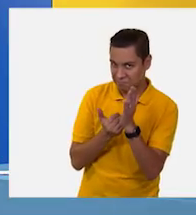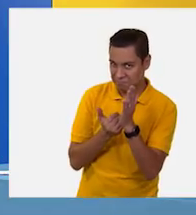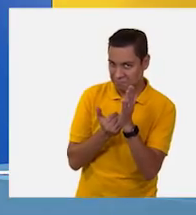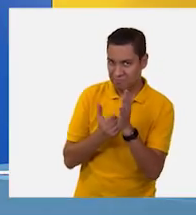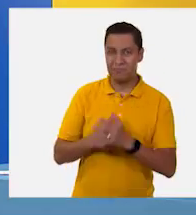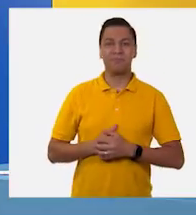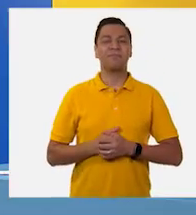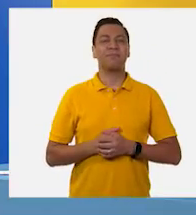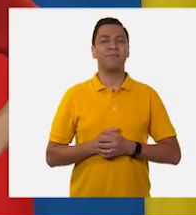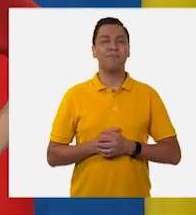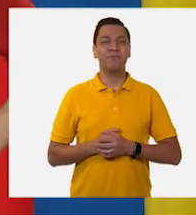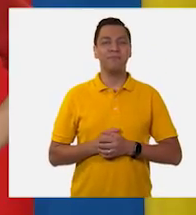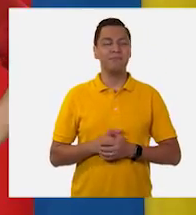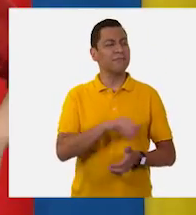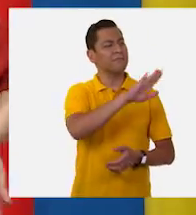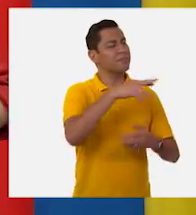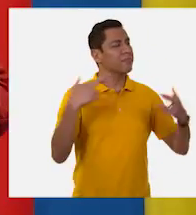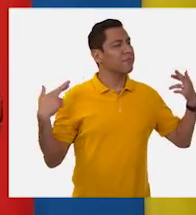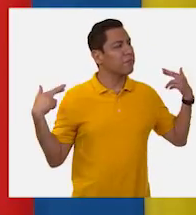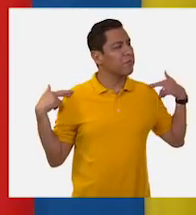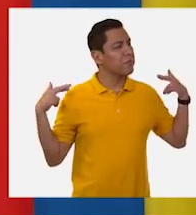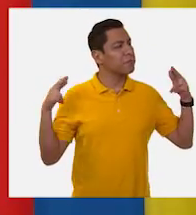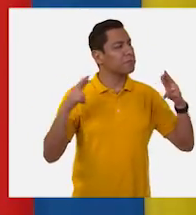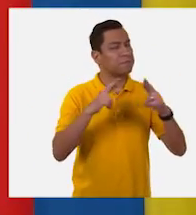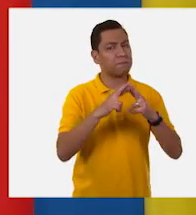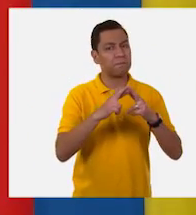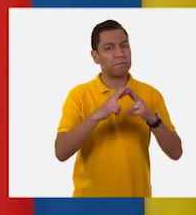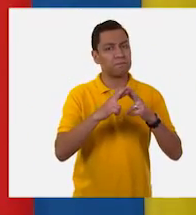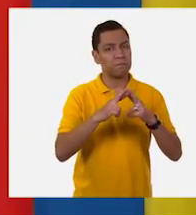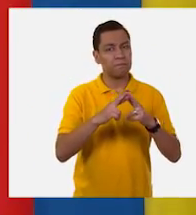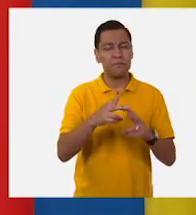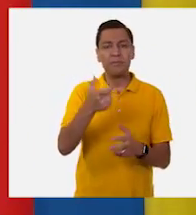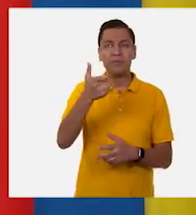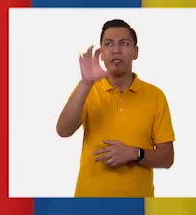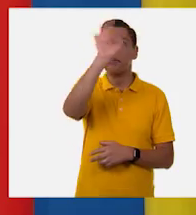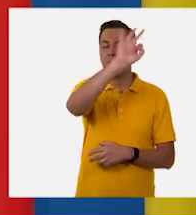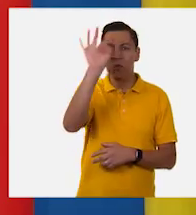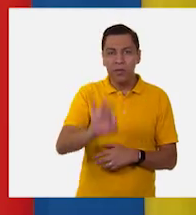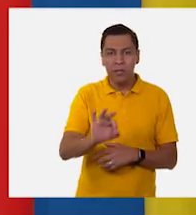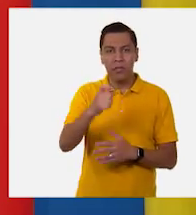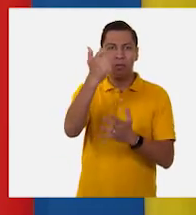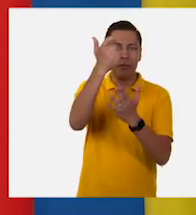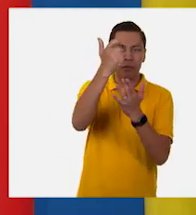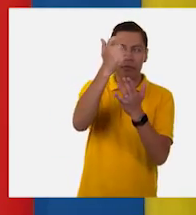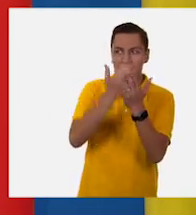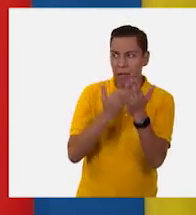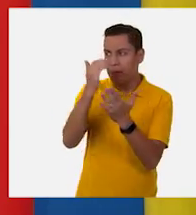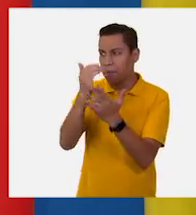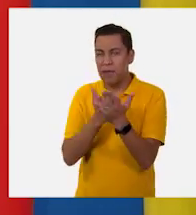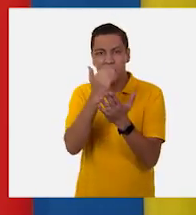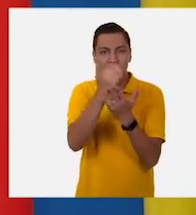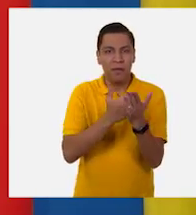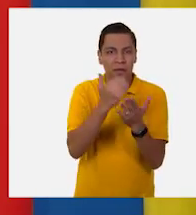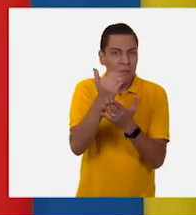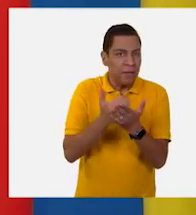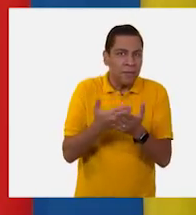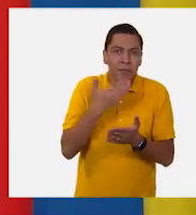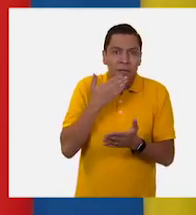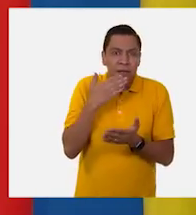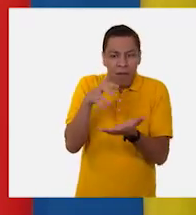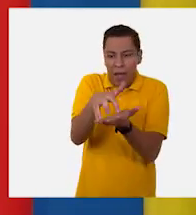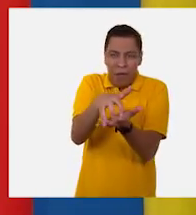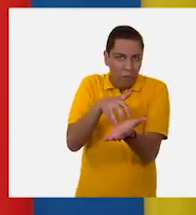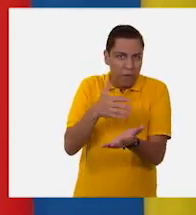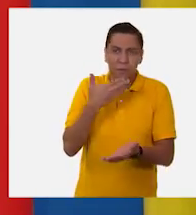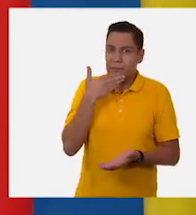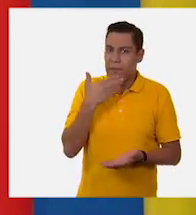bien. Maestro, esto está genial para ver mis descuentos y decidir qué comprar optimizando hasta el último de mis